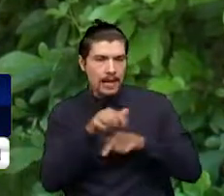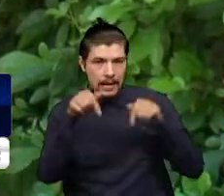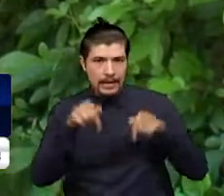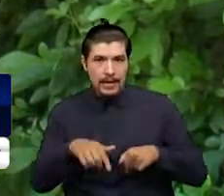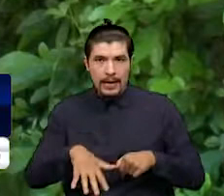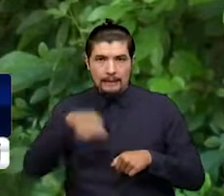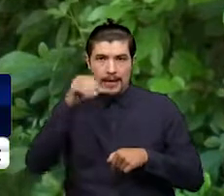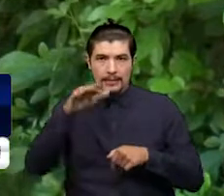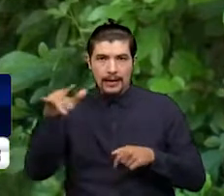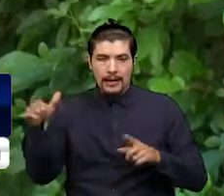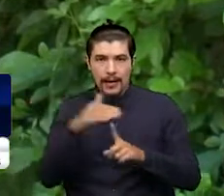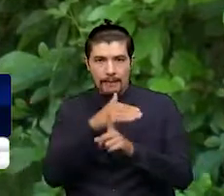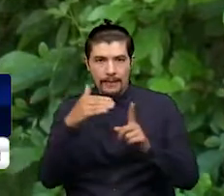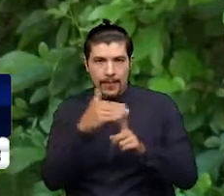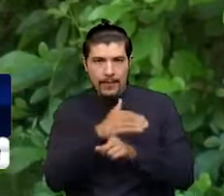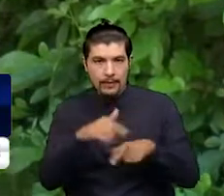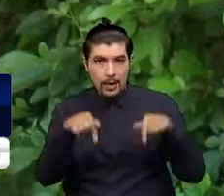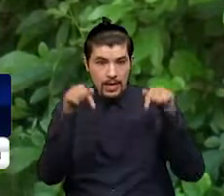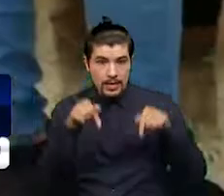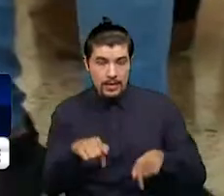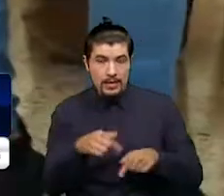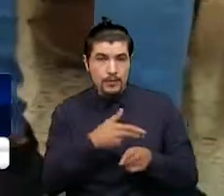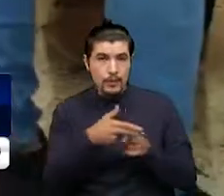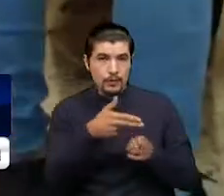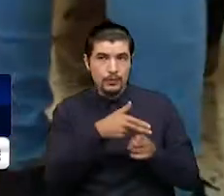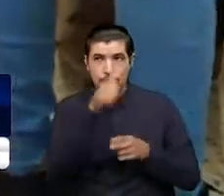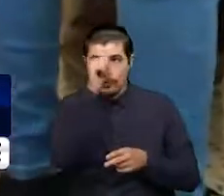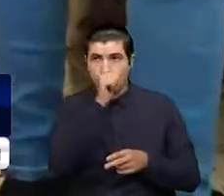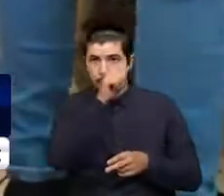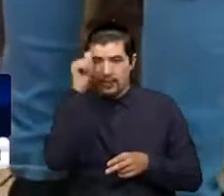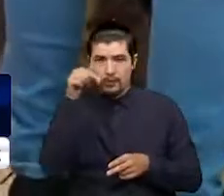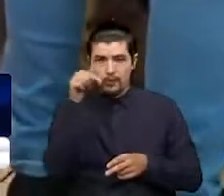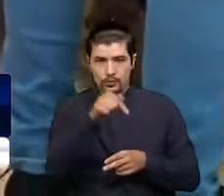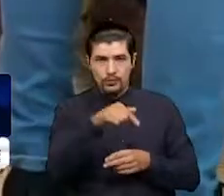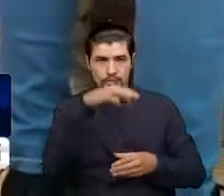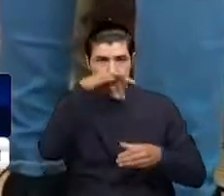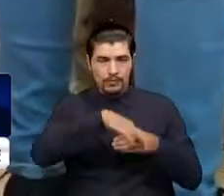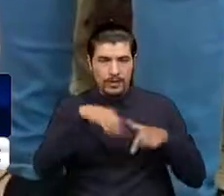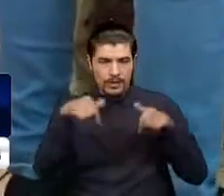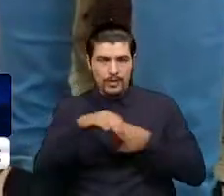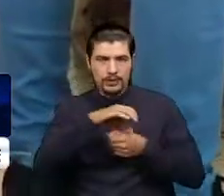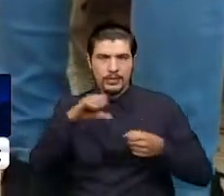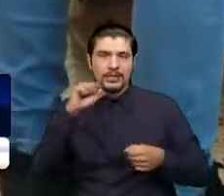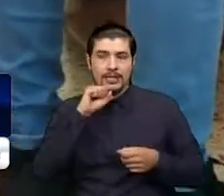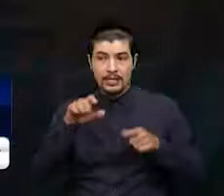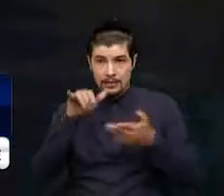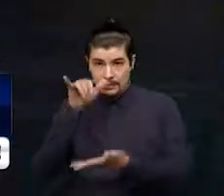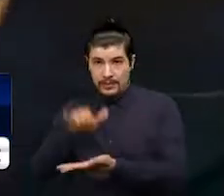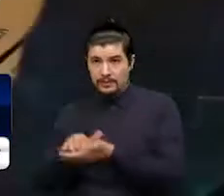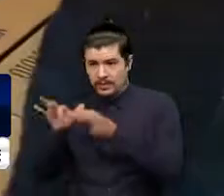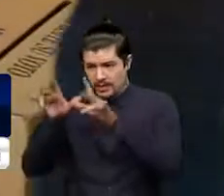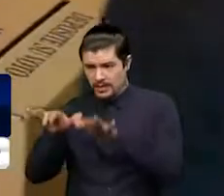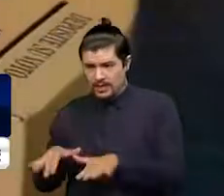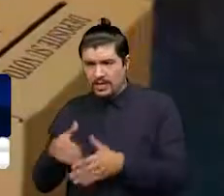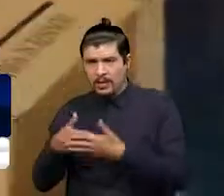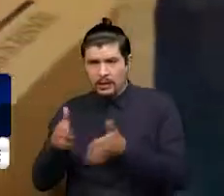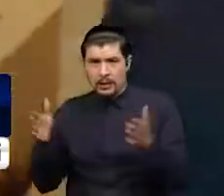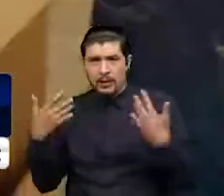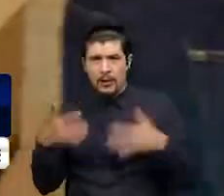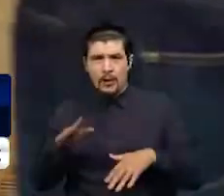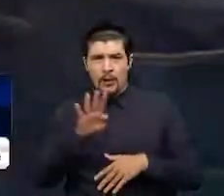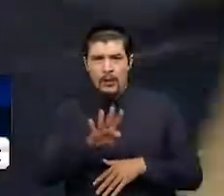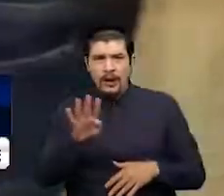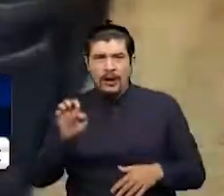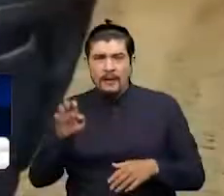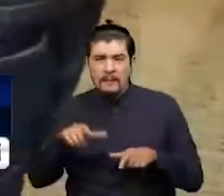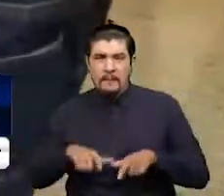Medio en estos comicios electorales del próximo domingo. Asimismo, la registraduría ha habilitado 49 puntos de